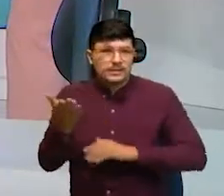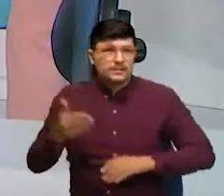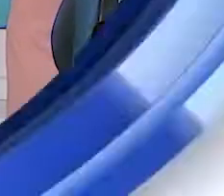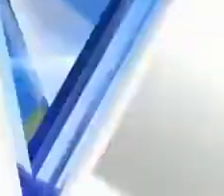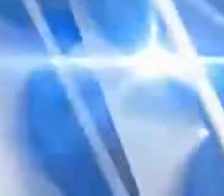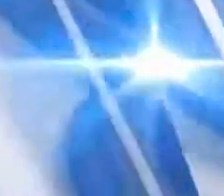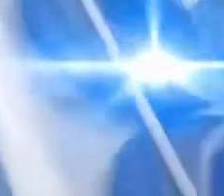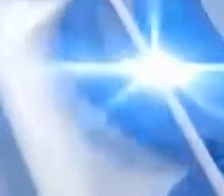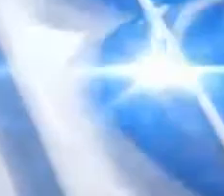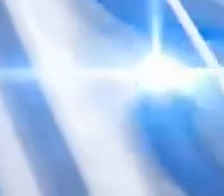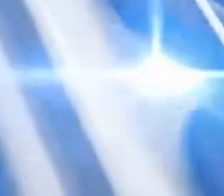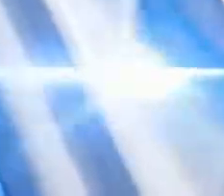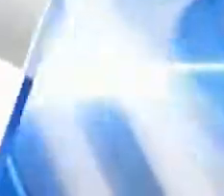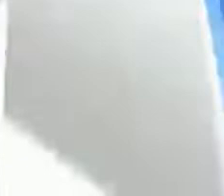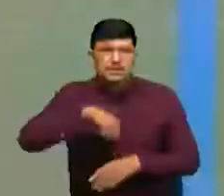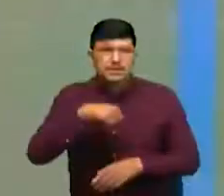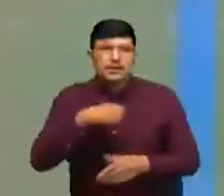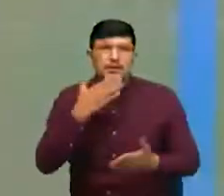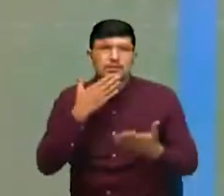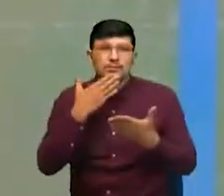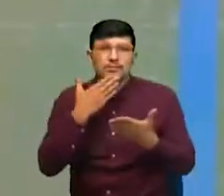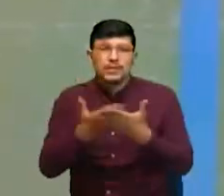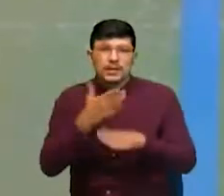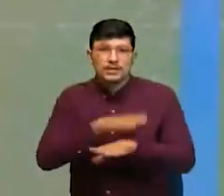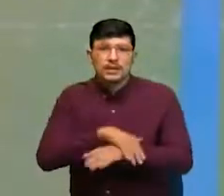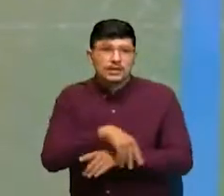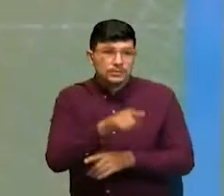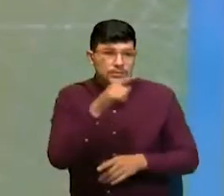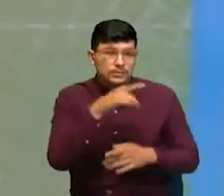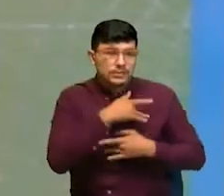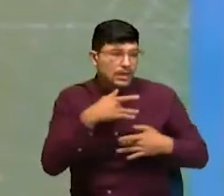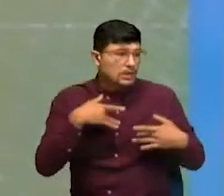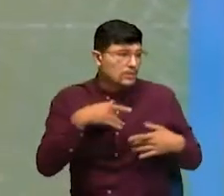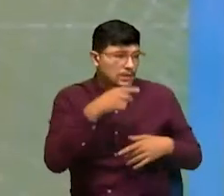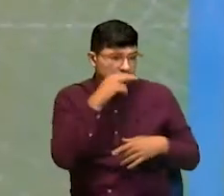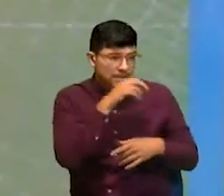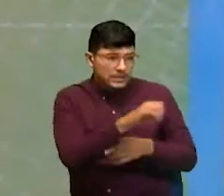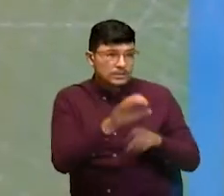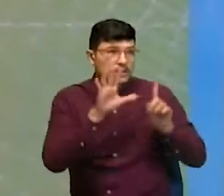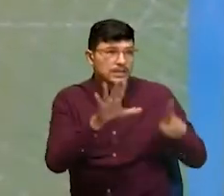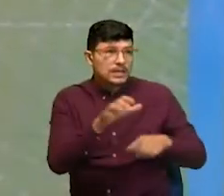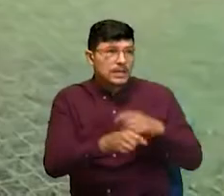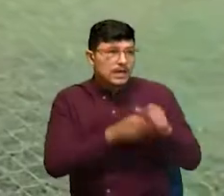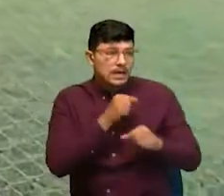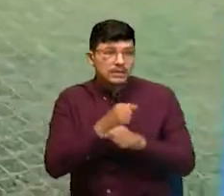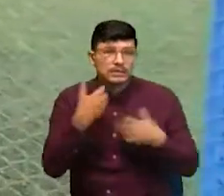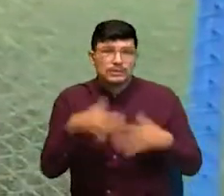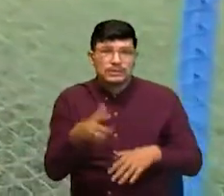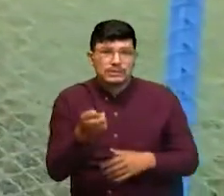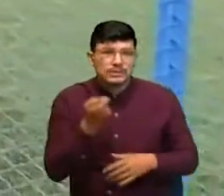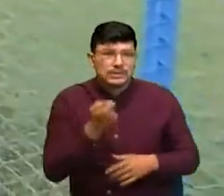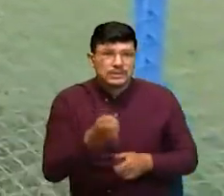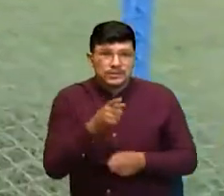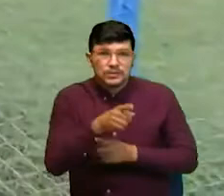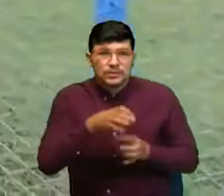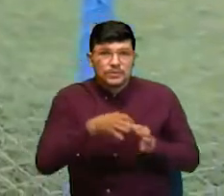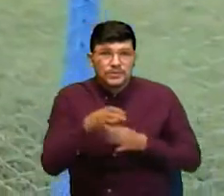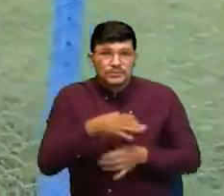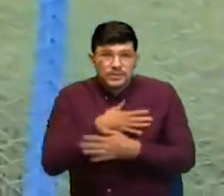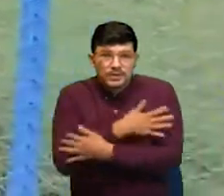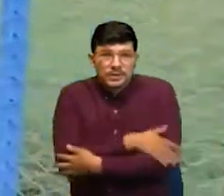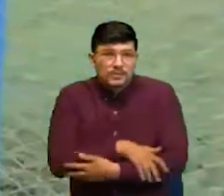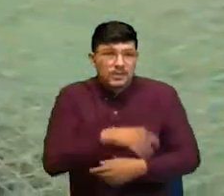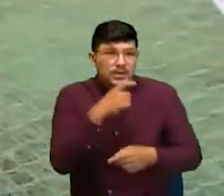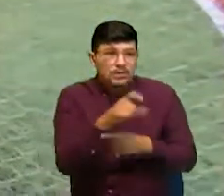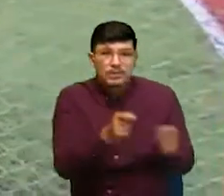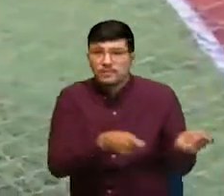buenas tardes pues el estado de salud del menor de seis años de edad es delicado fue remitido desde pamplona hacia cúcuta por